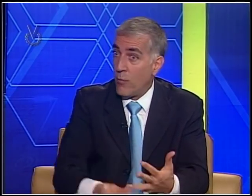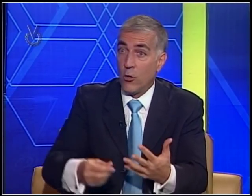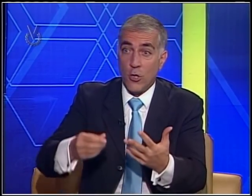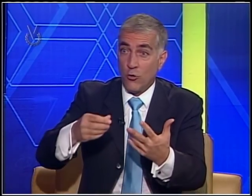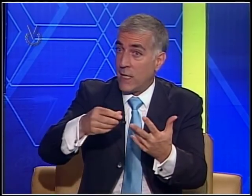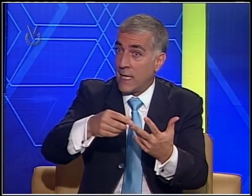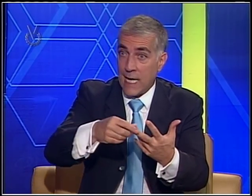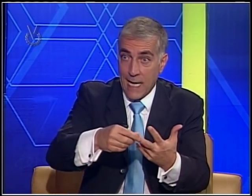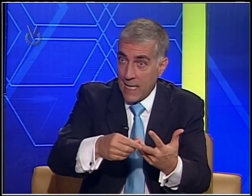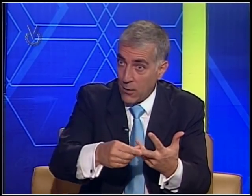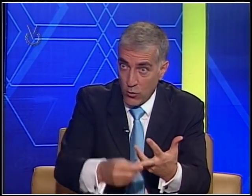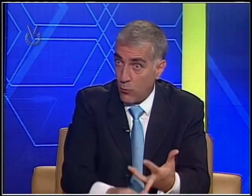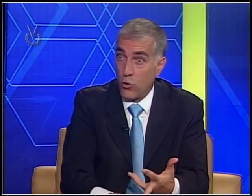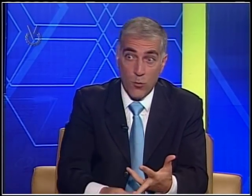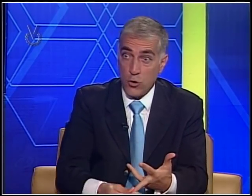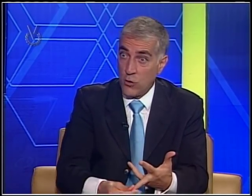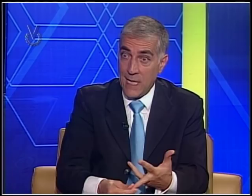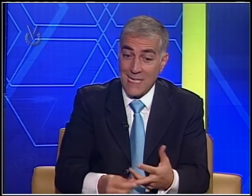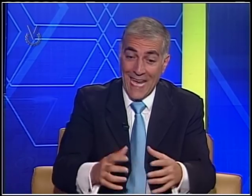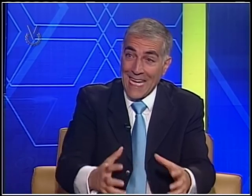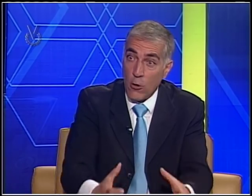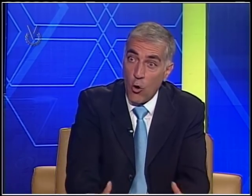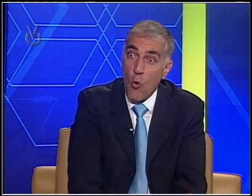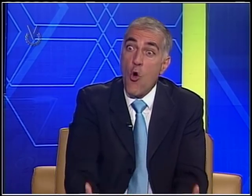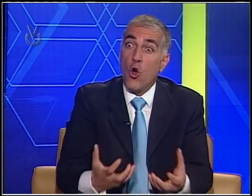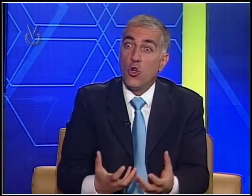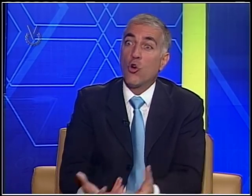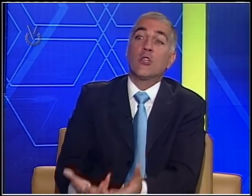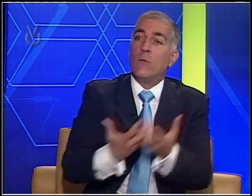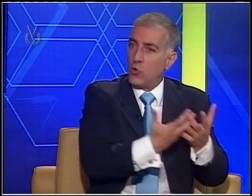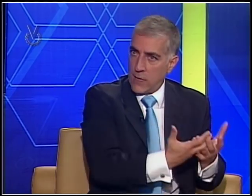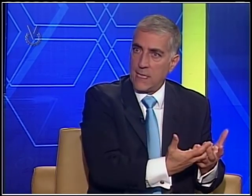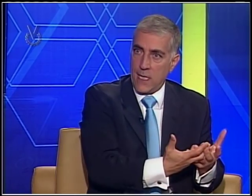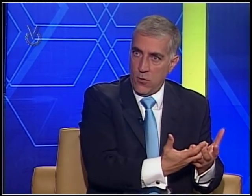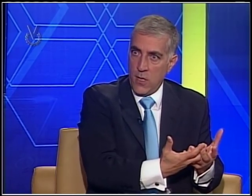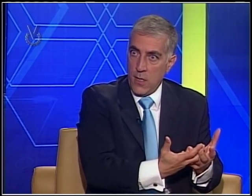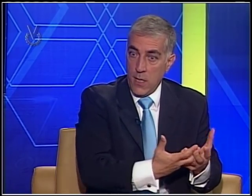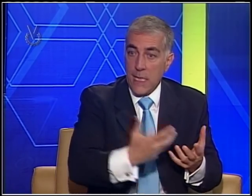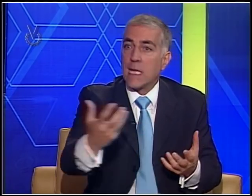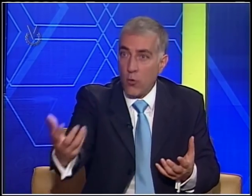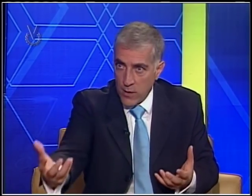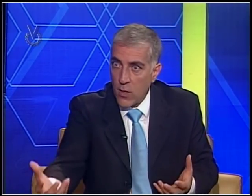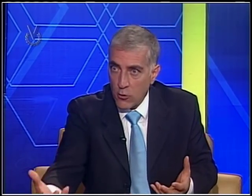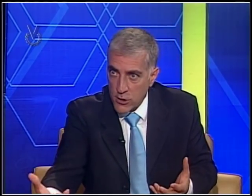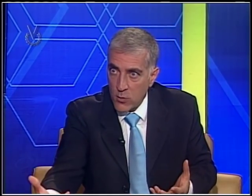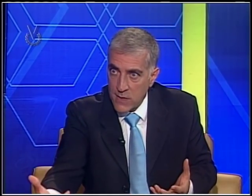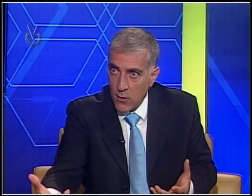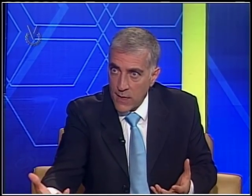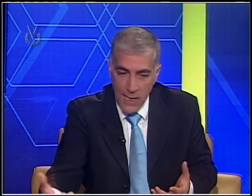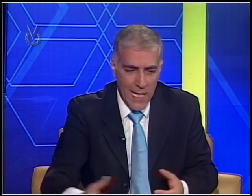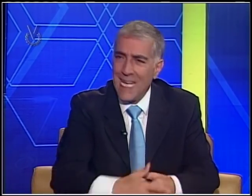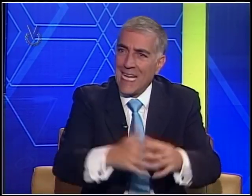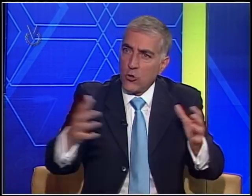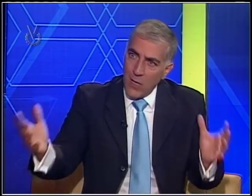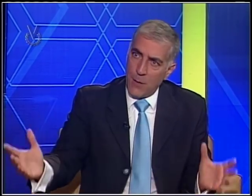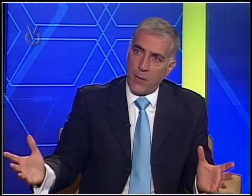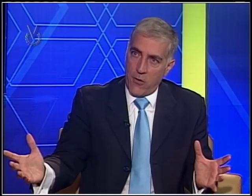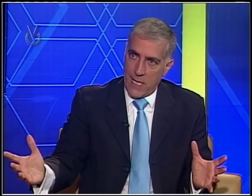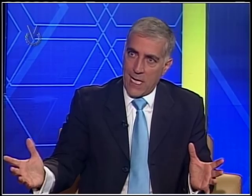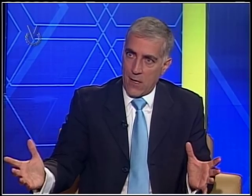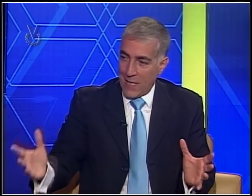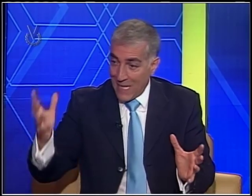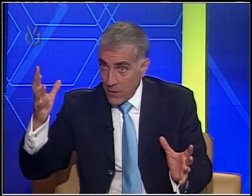cayeron bombas donde no tenían que caer, donde murió un montón de gente, generó un odio contra el mundo cristiano. Y estamos viendo las consecuencias ahorita. En toda